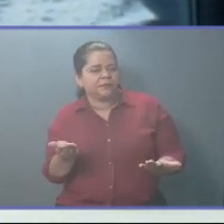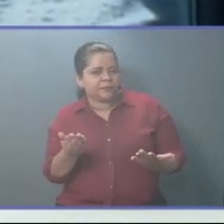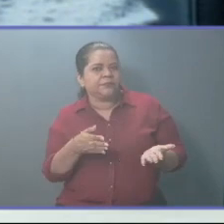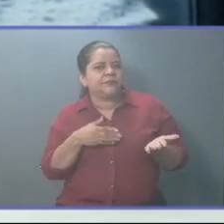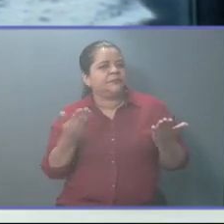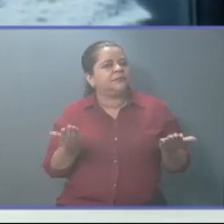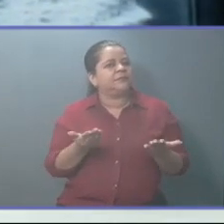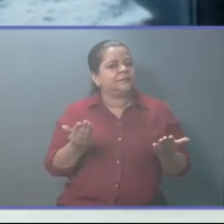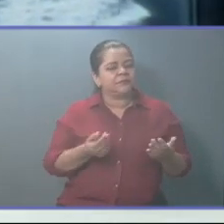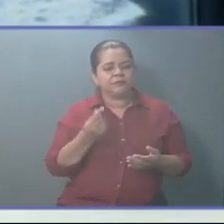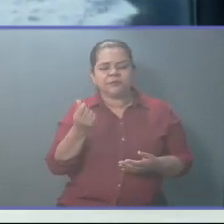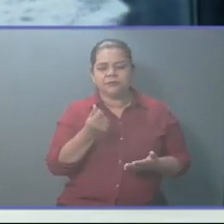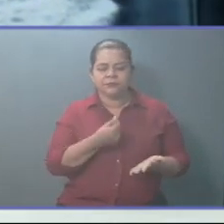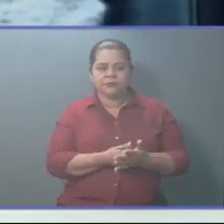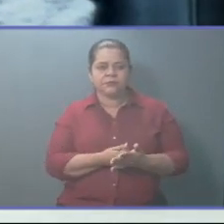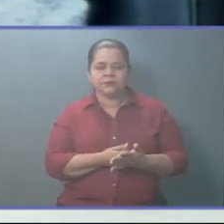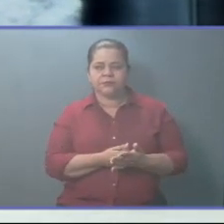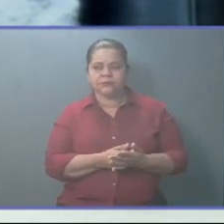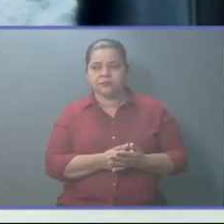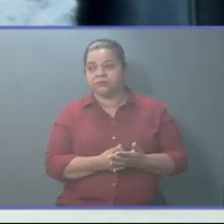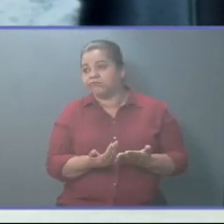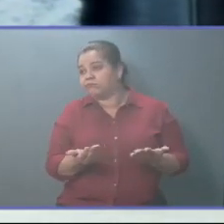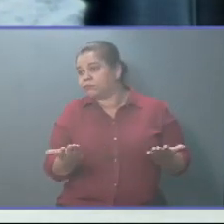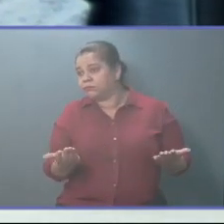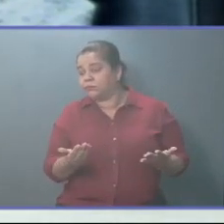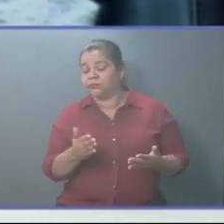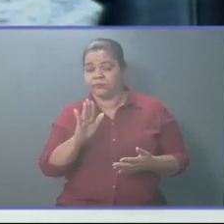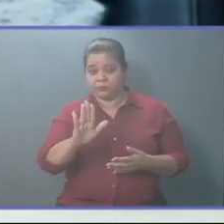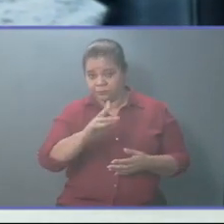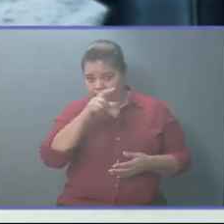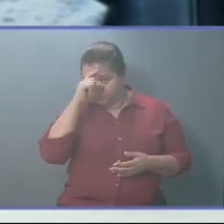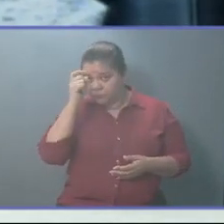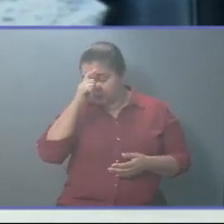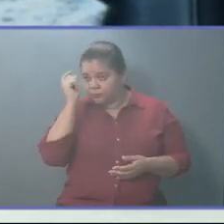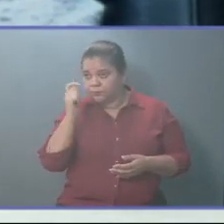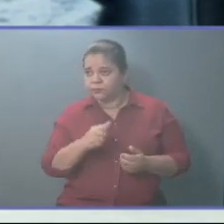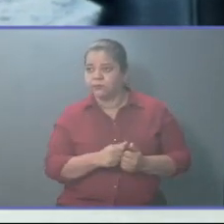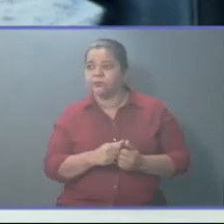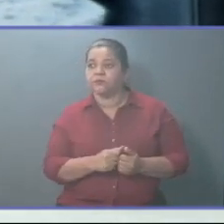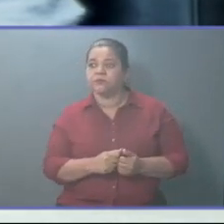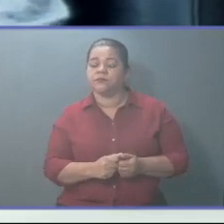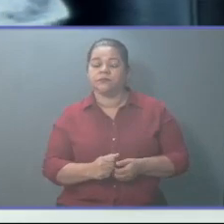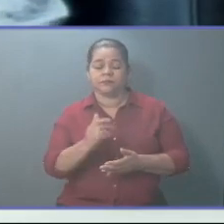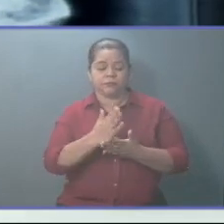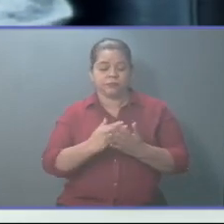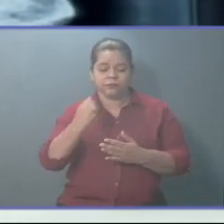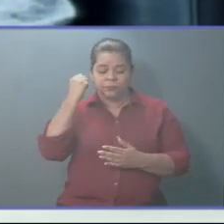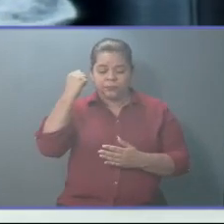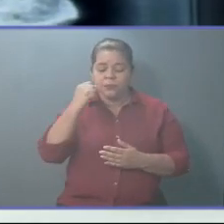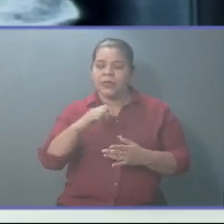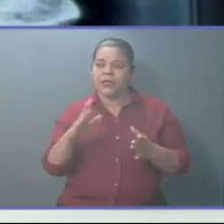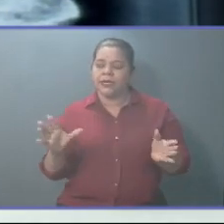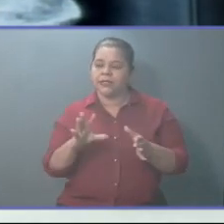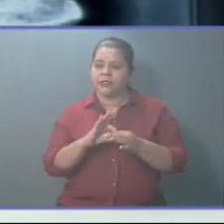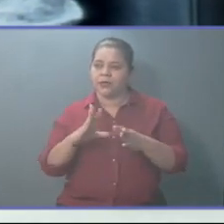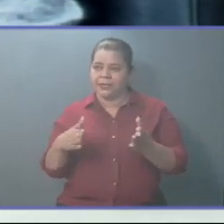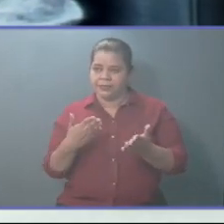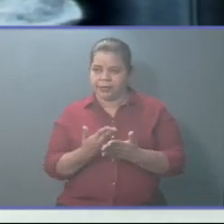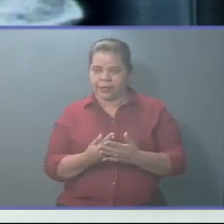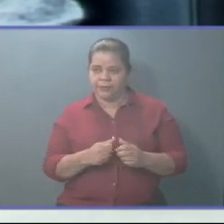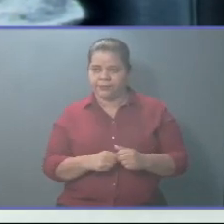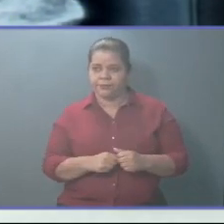haciendo los fondos. Así que el trabajo de ustedes será un trabajo importantísimo para este